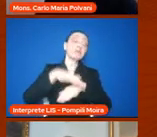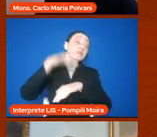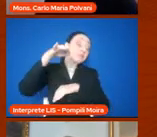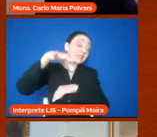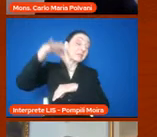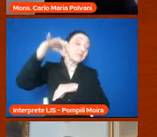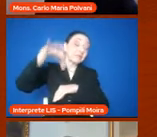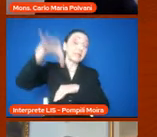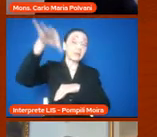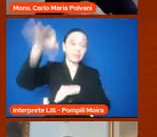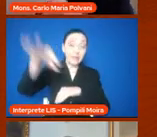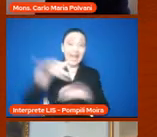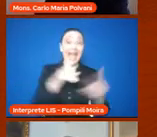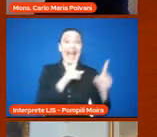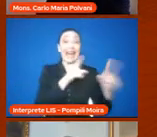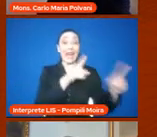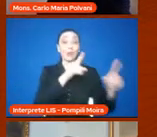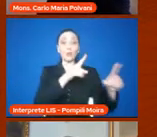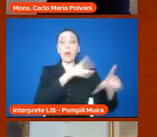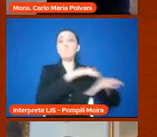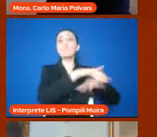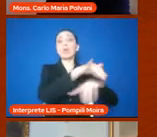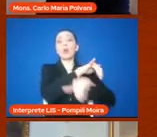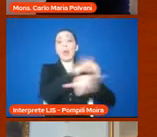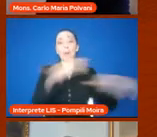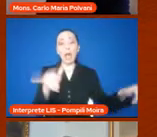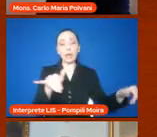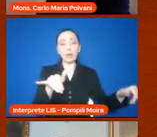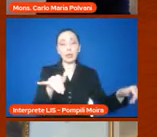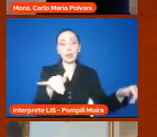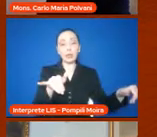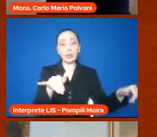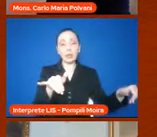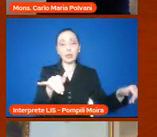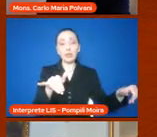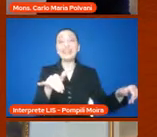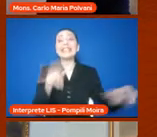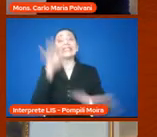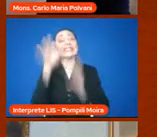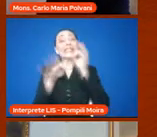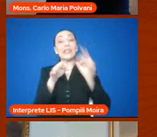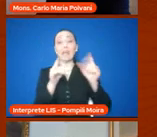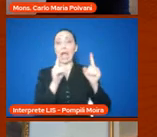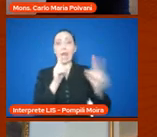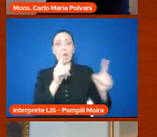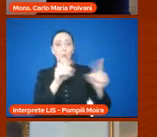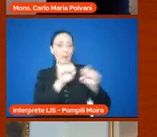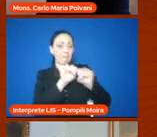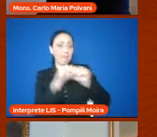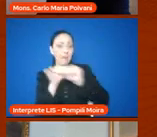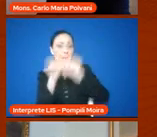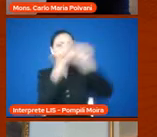Y cuando se gatilla esta destrucción de la naturaleza,